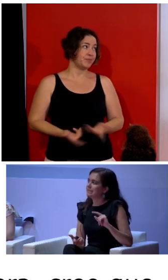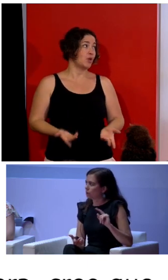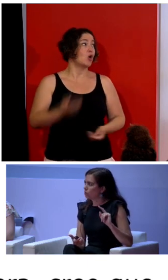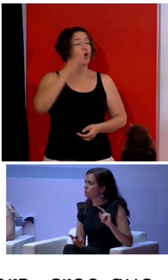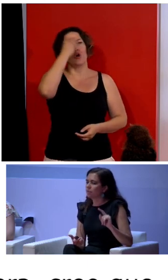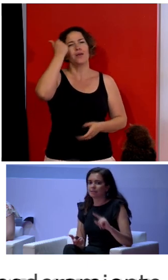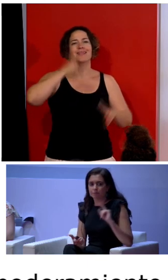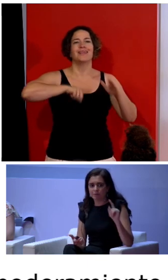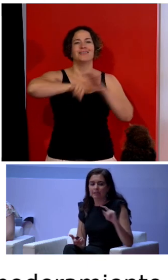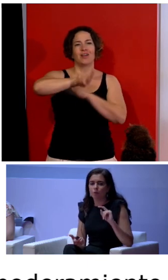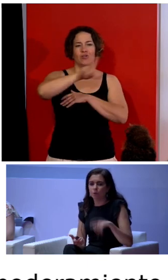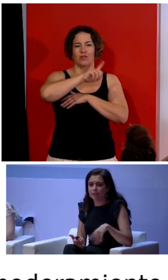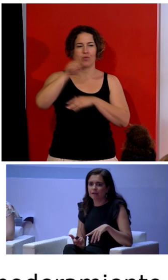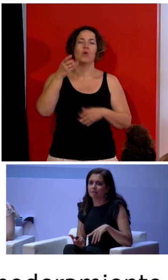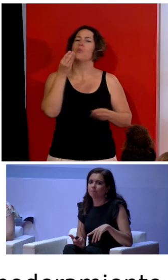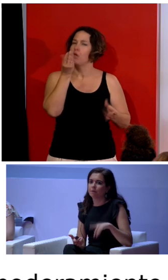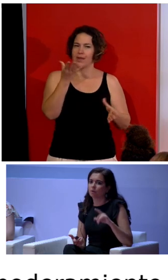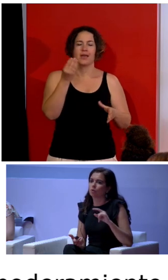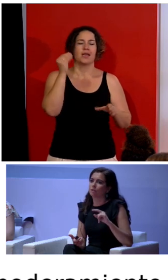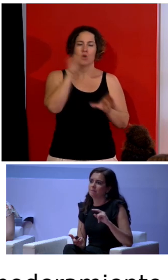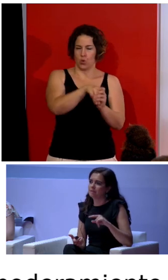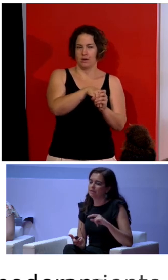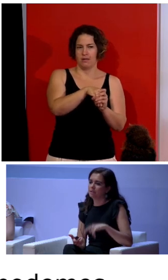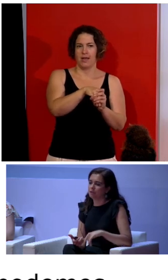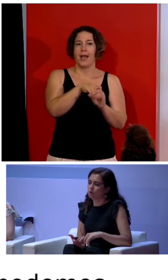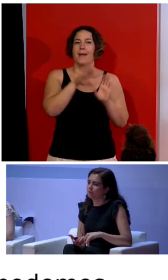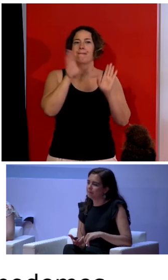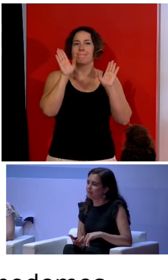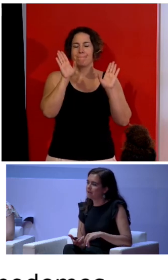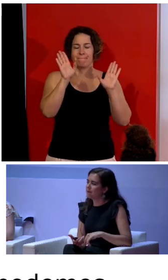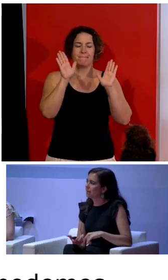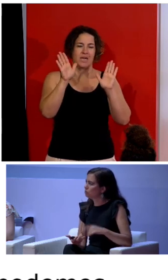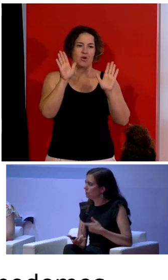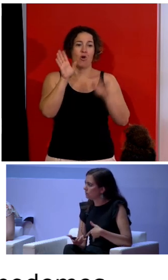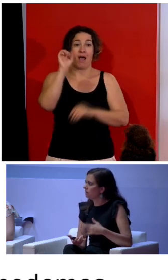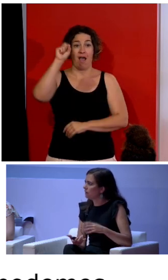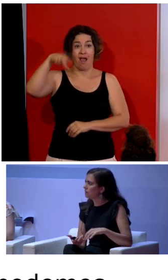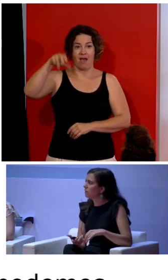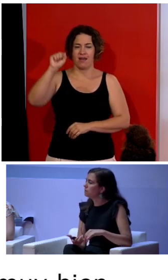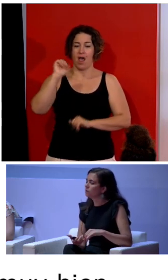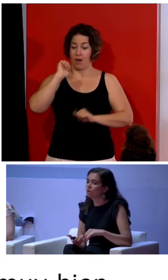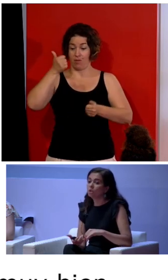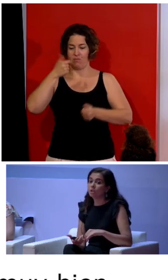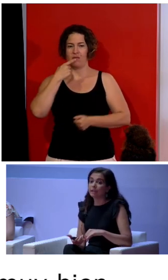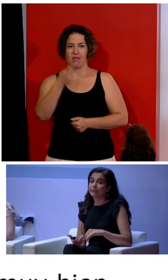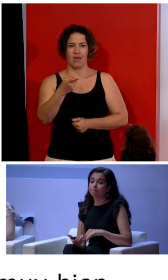del desarrollo, es decir, está muy bien incluir, pero también lo comentaba Ana en su intervención al principio,